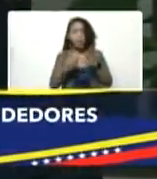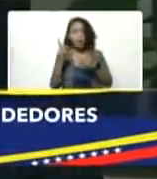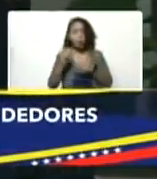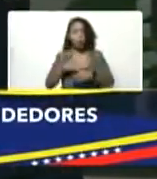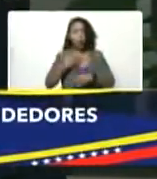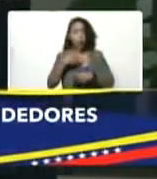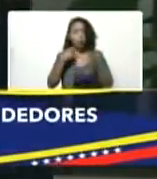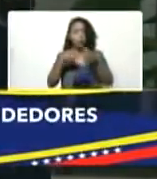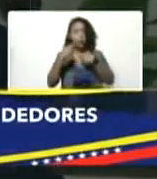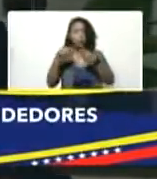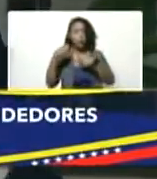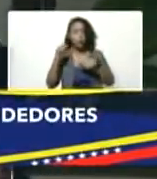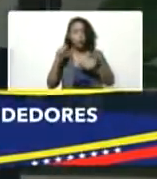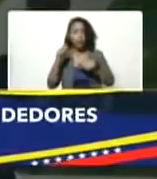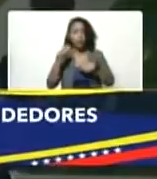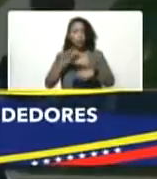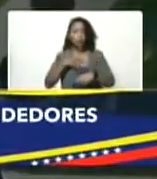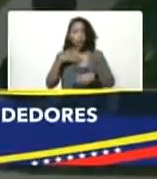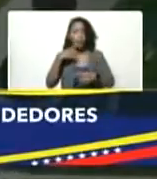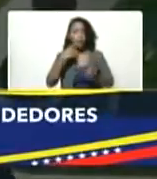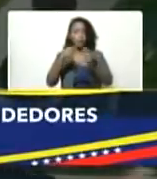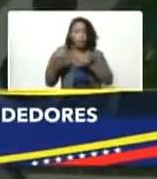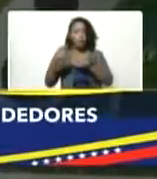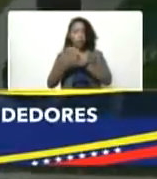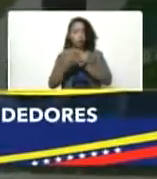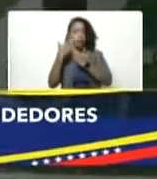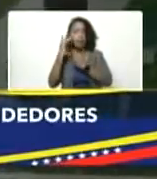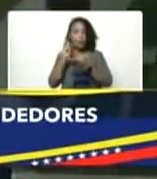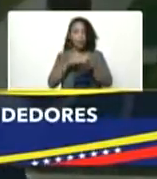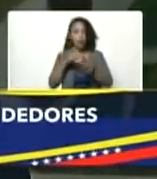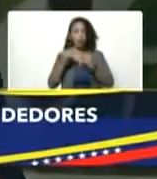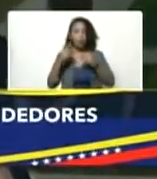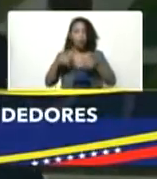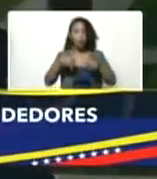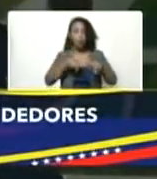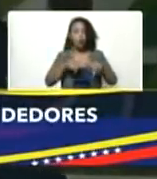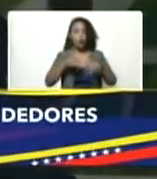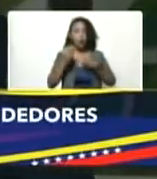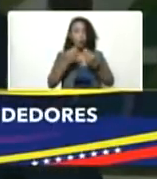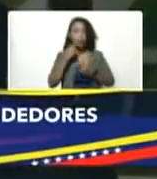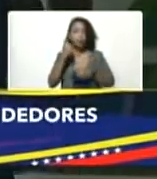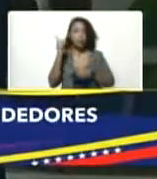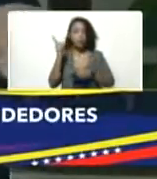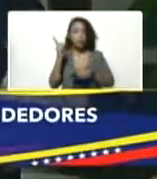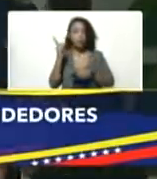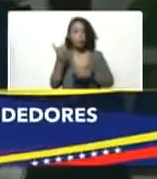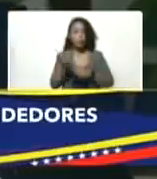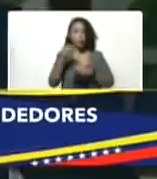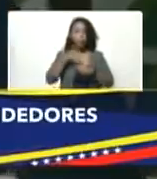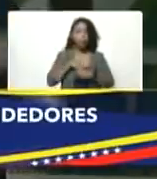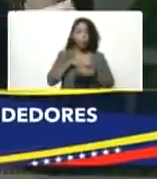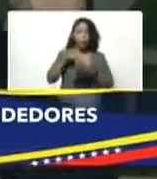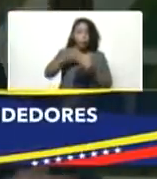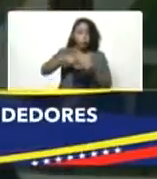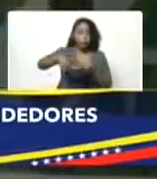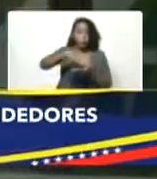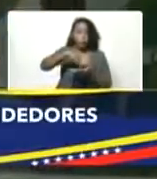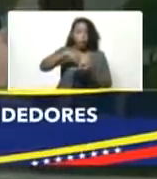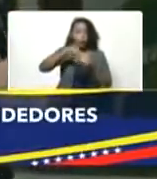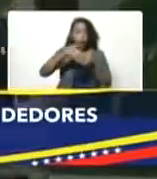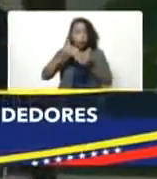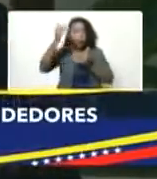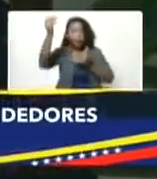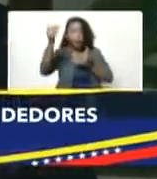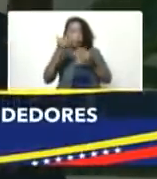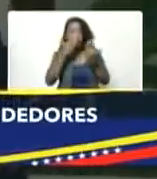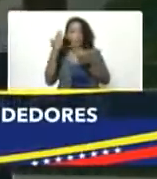puede comercializar, se puede vender y se puede llegar a todas las partes. Como decía, desde lo endógeno al punto y círculo e ir más allá.